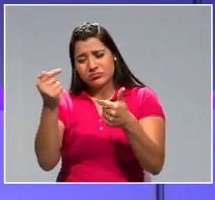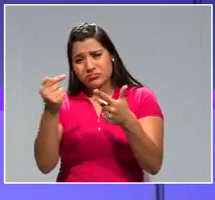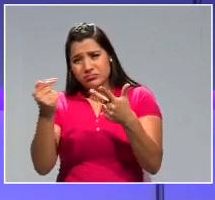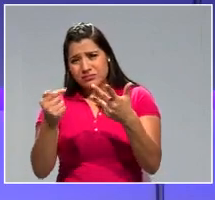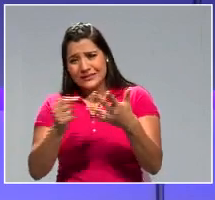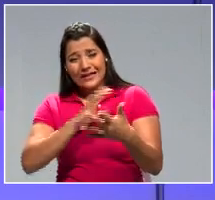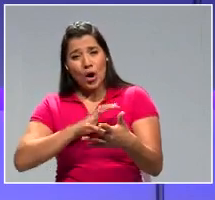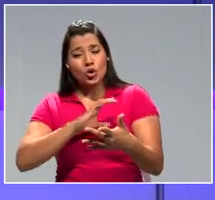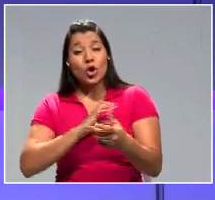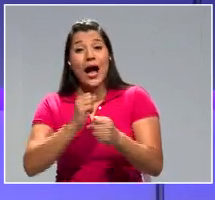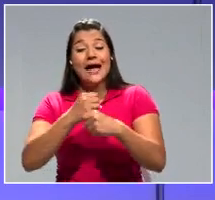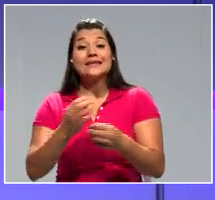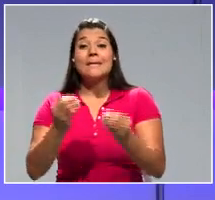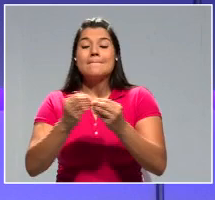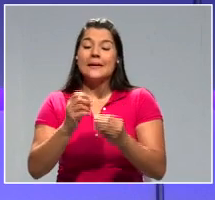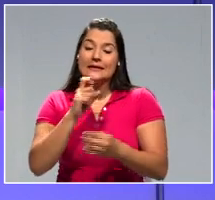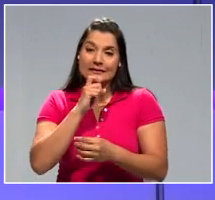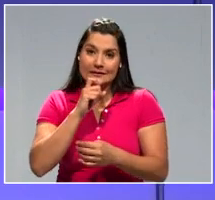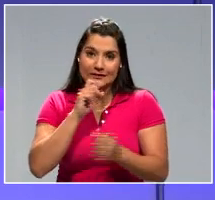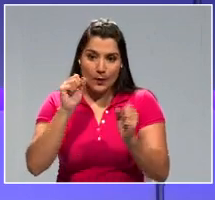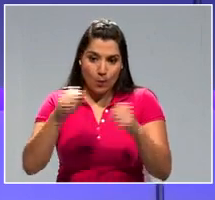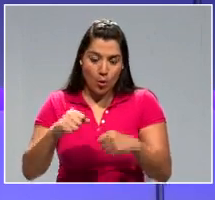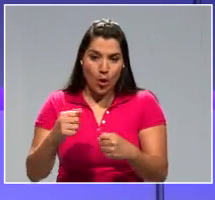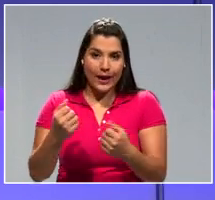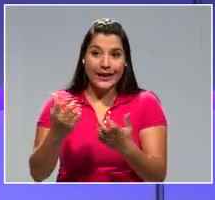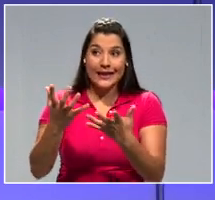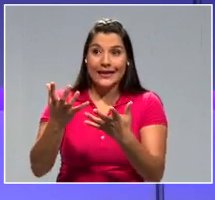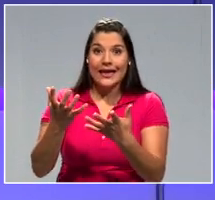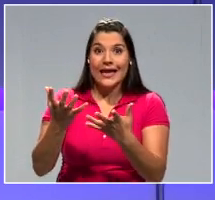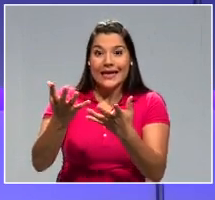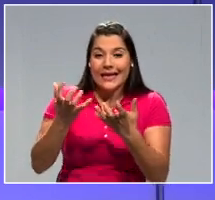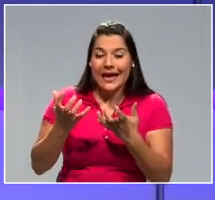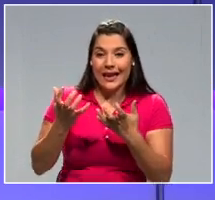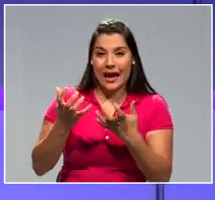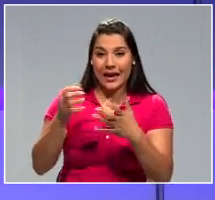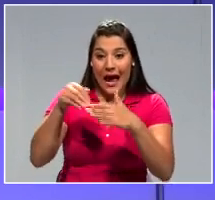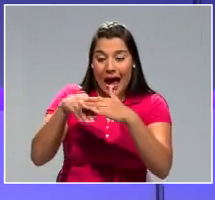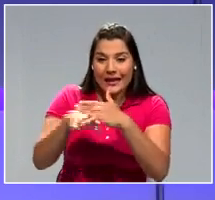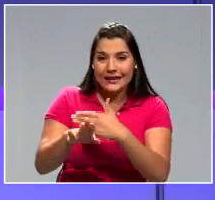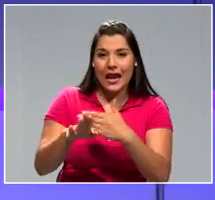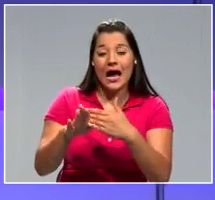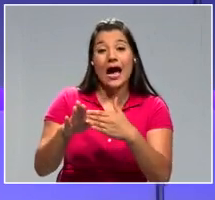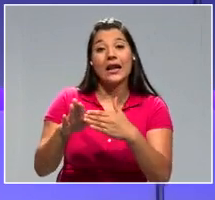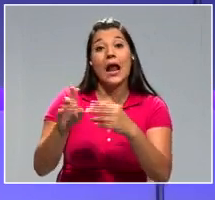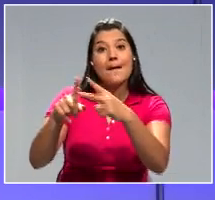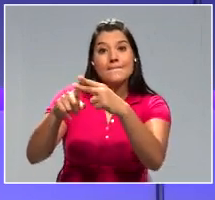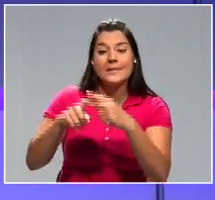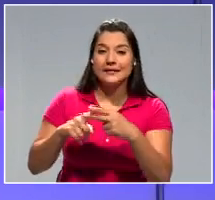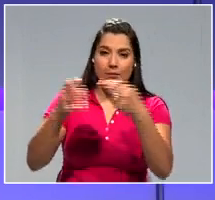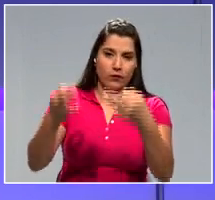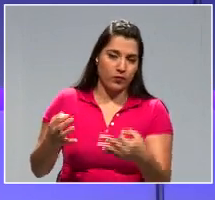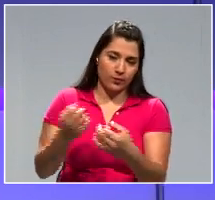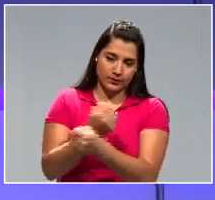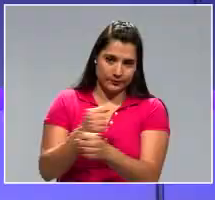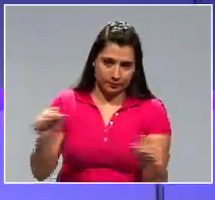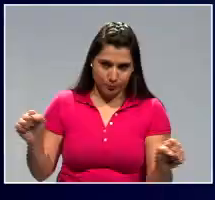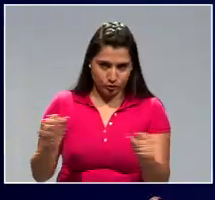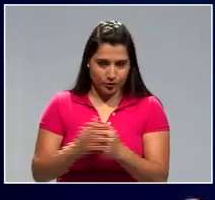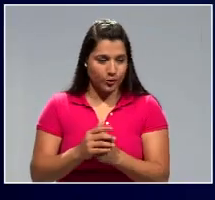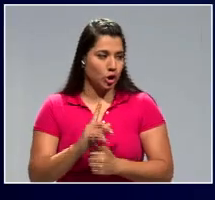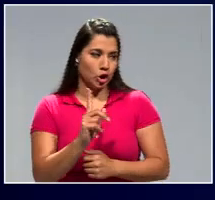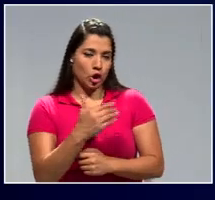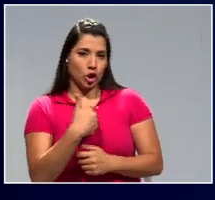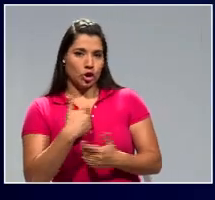general les dificultan mucho, por ejemplo, acceder al sistema formal de crédito es imposible, ¿verdad? No